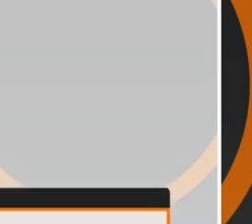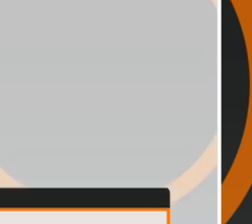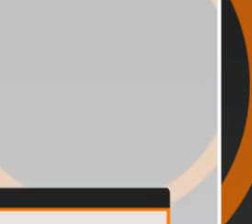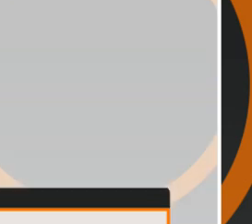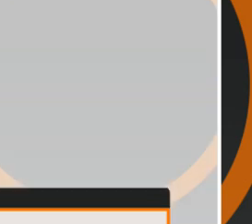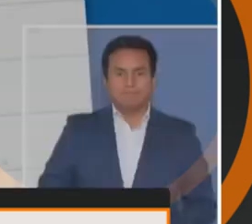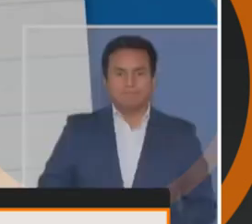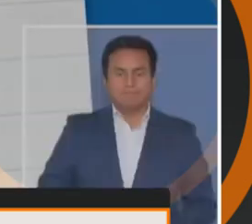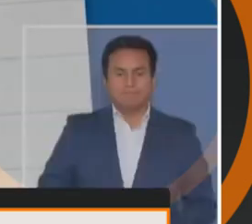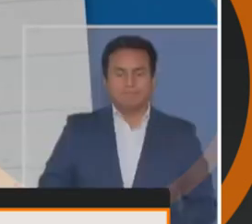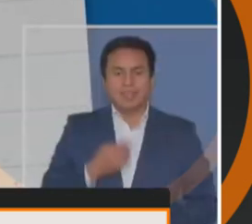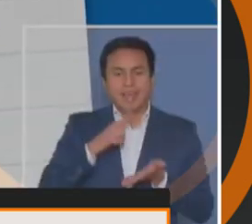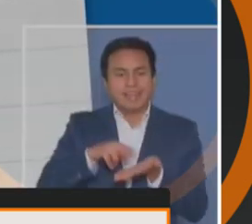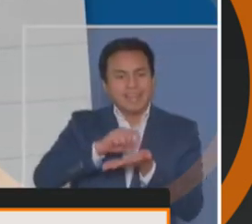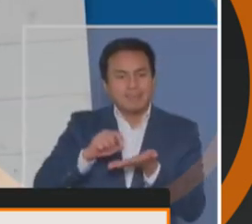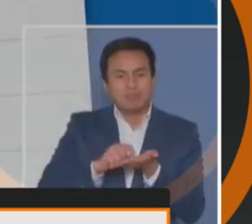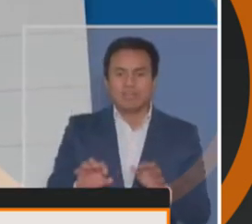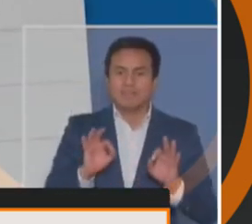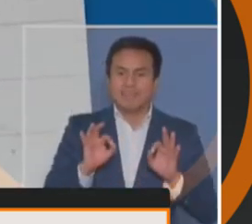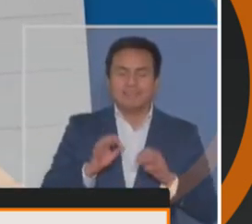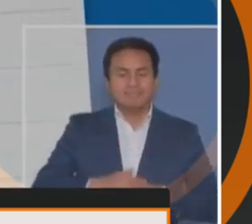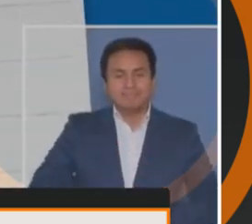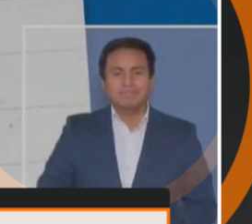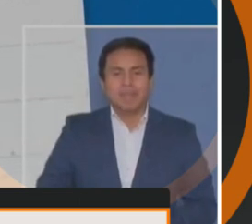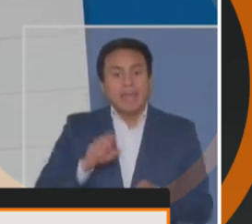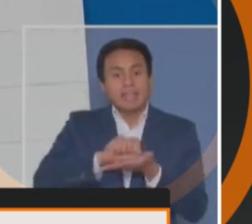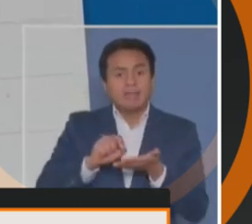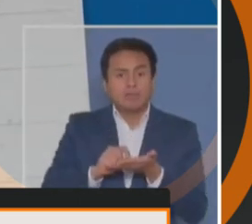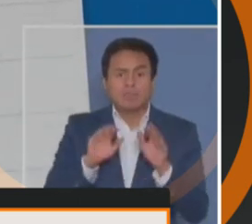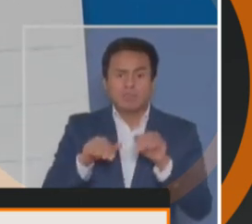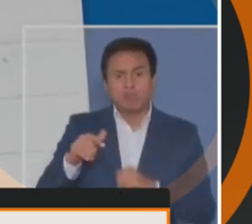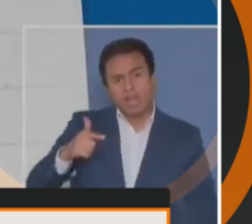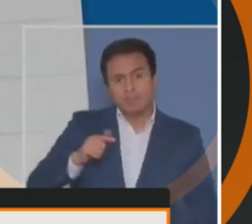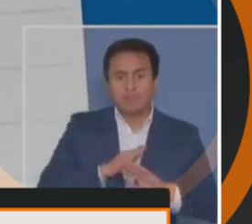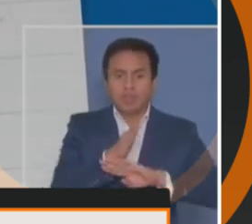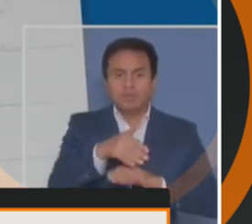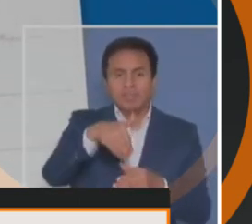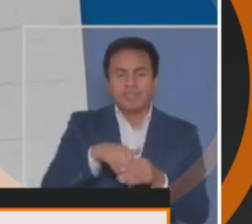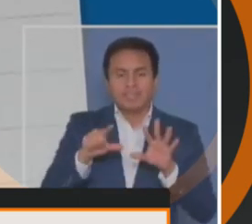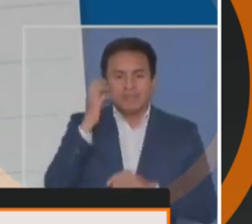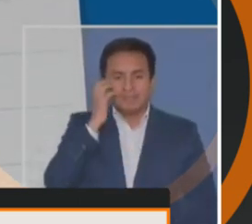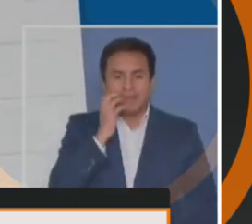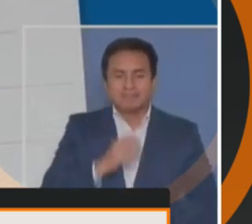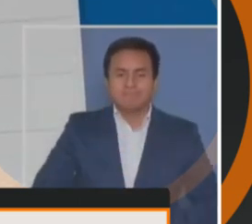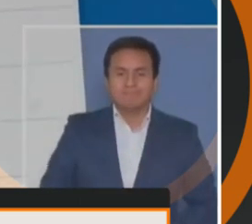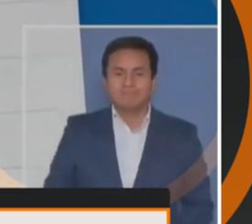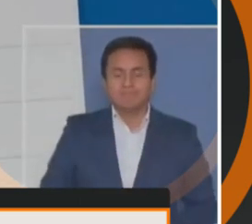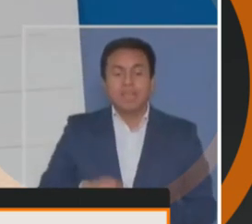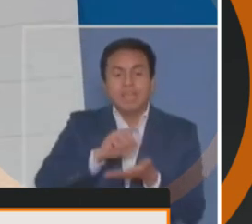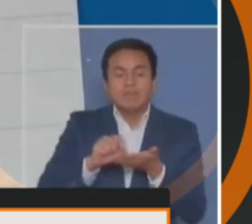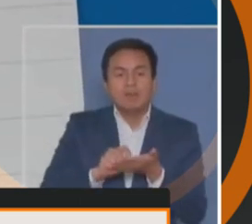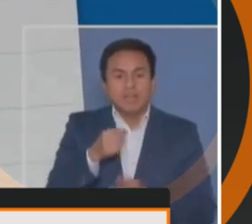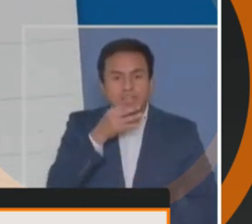represiones exilio con esa Constitución aplicando esa Constitución que consideraba terrorista cualquier persona por ejemplo que pusiera